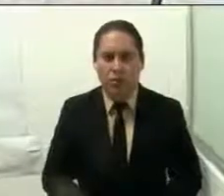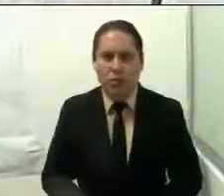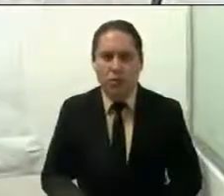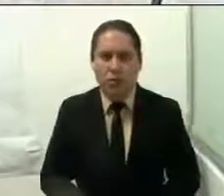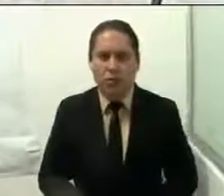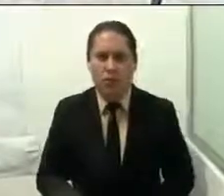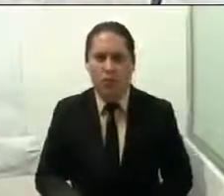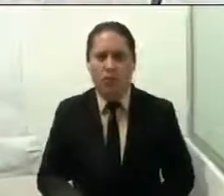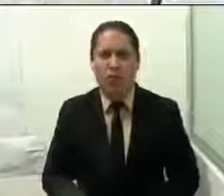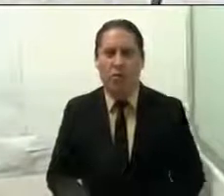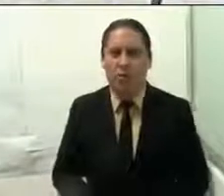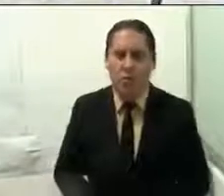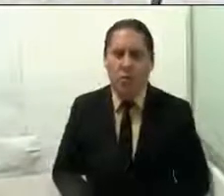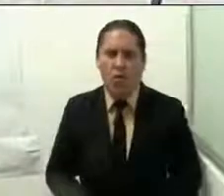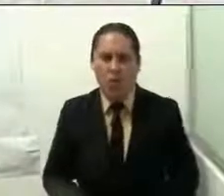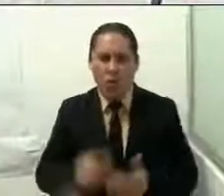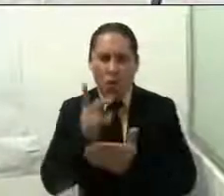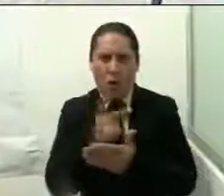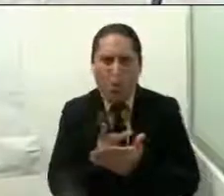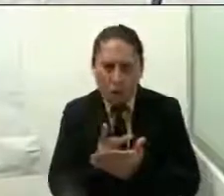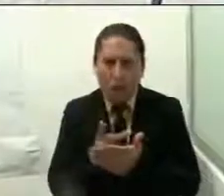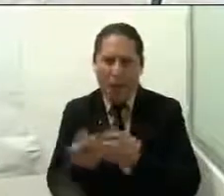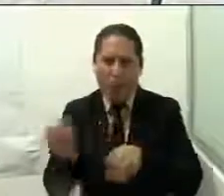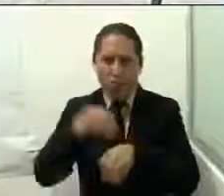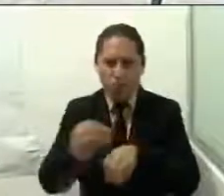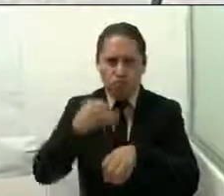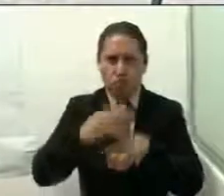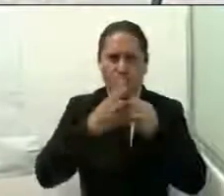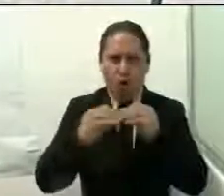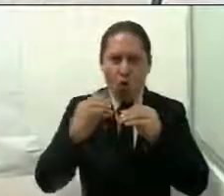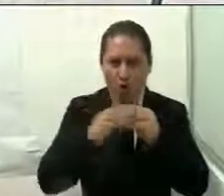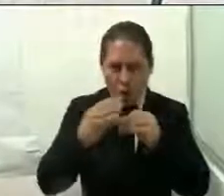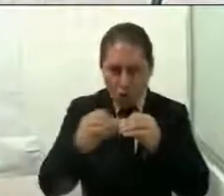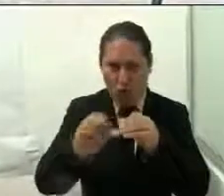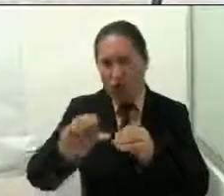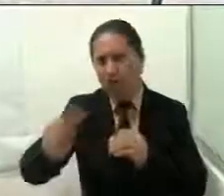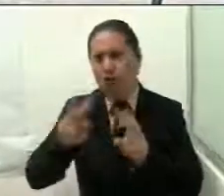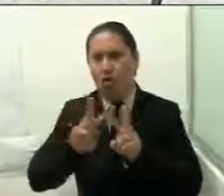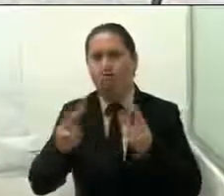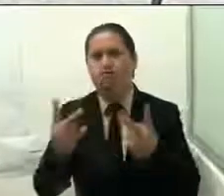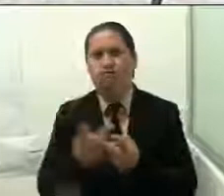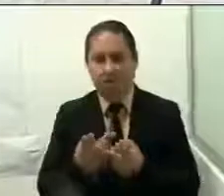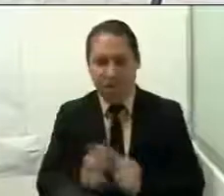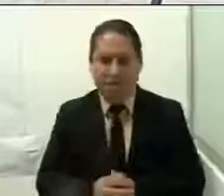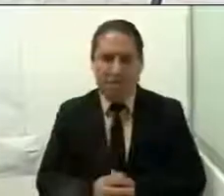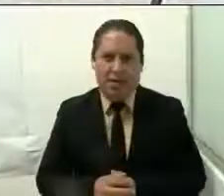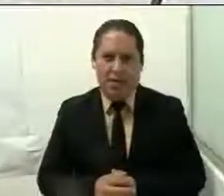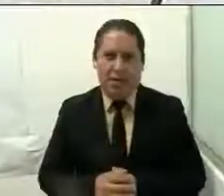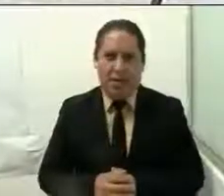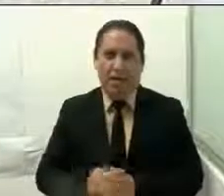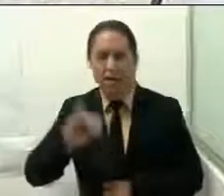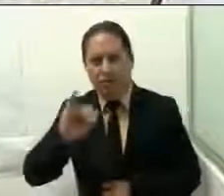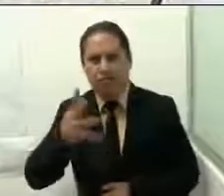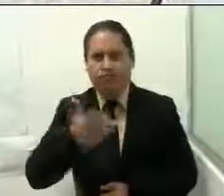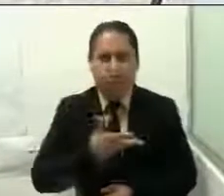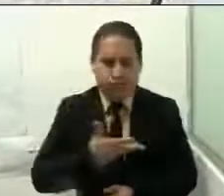plantaciones agroindustriales frutales y hortalizas se impulsan la reconversión de cultivos